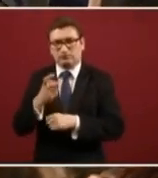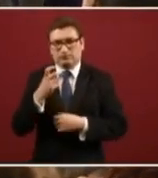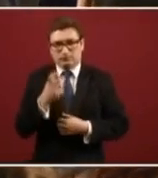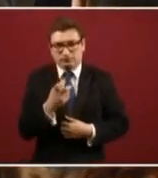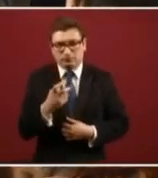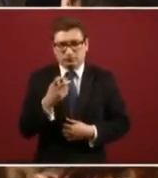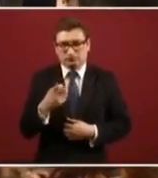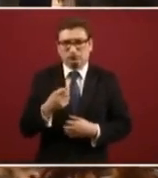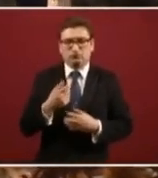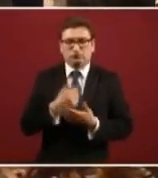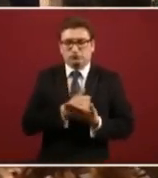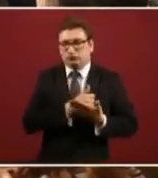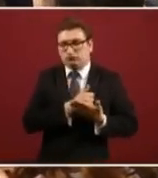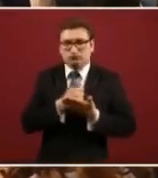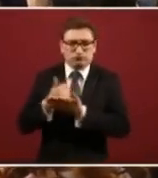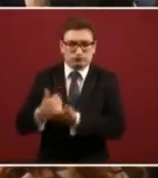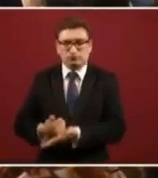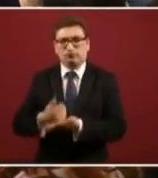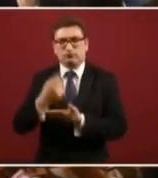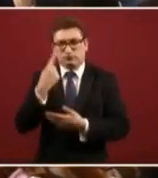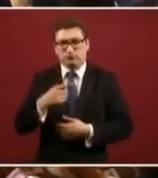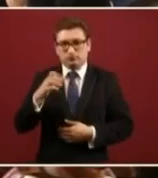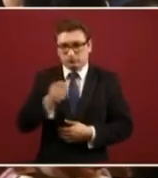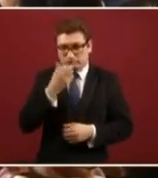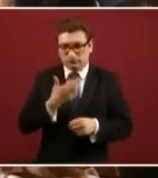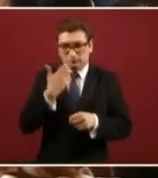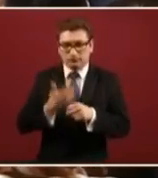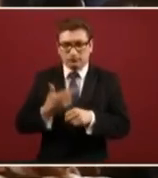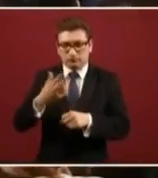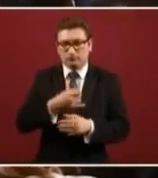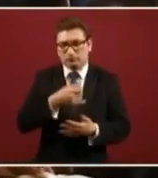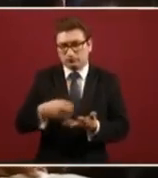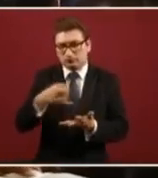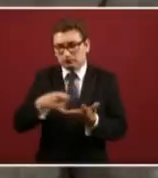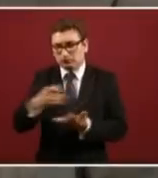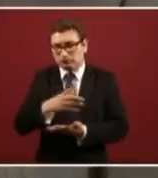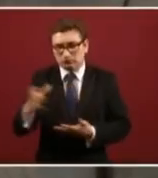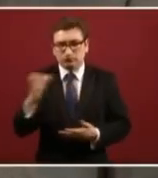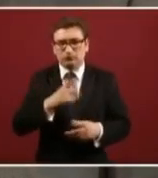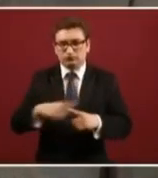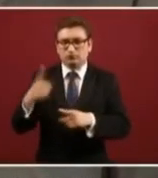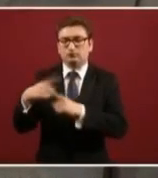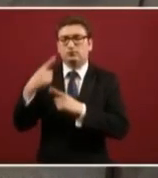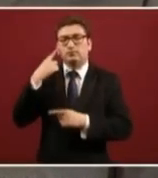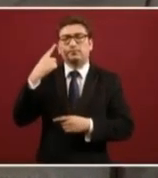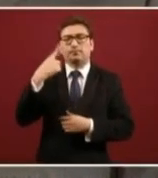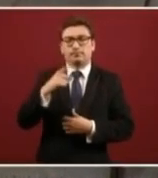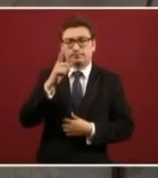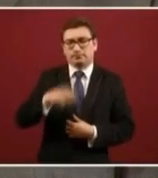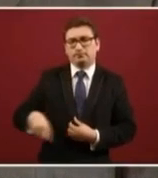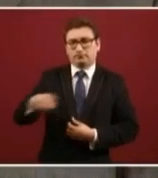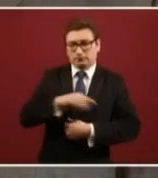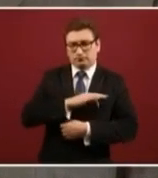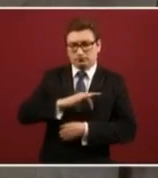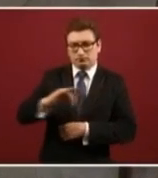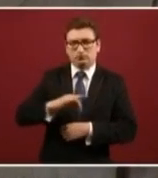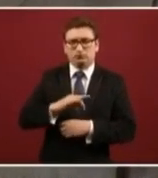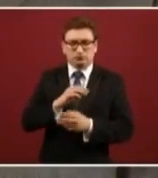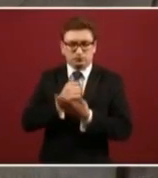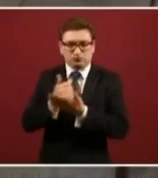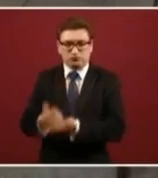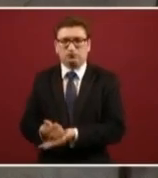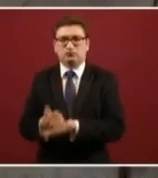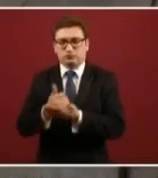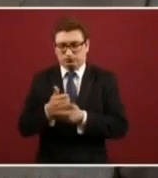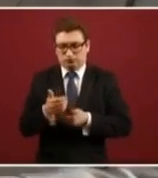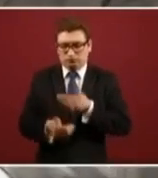constituyéndose en el brazo técnico armado de la Secretaría de Agricultura para que no solamente podamos garantizar lo que ocurre en